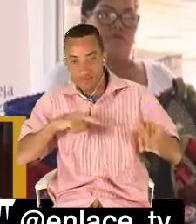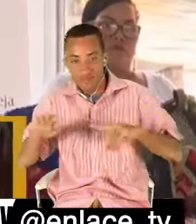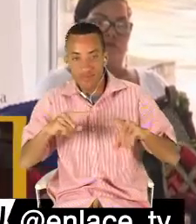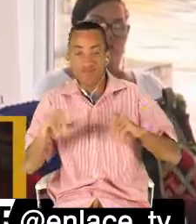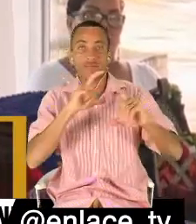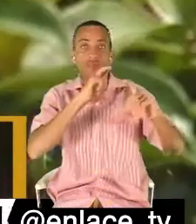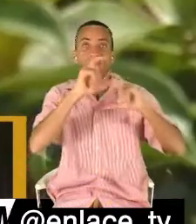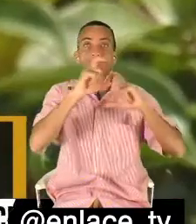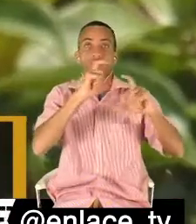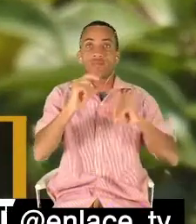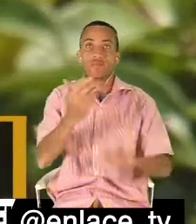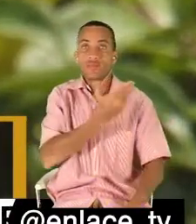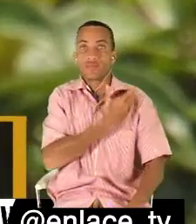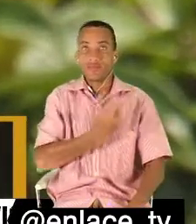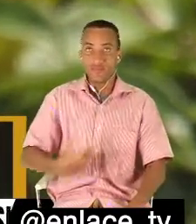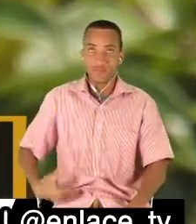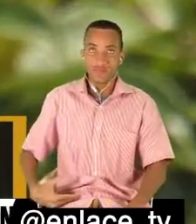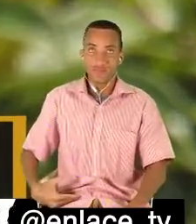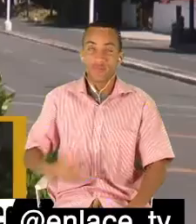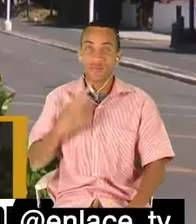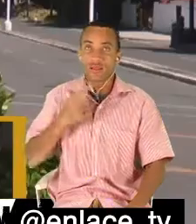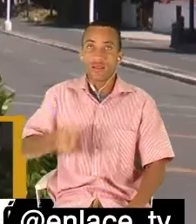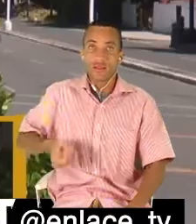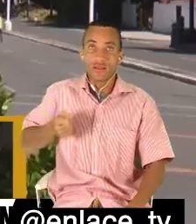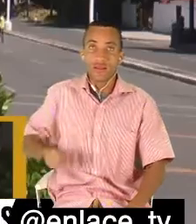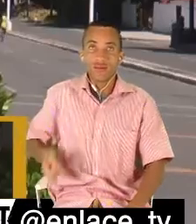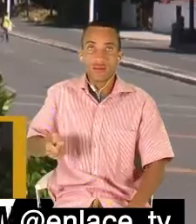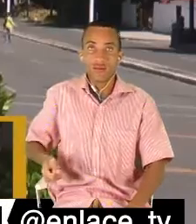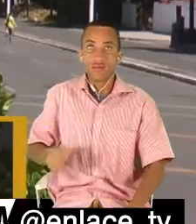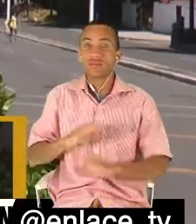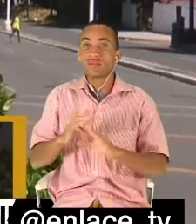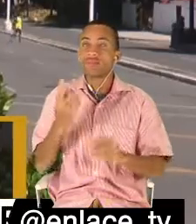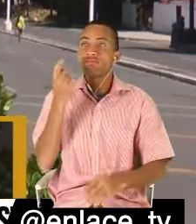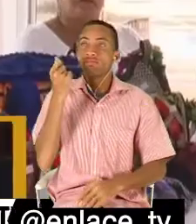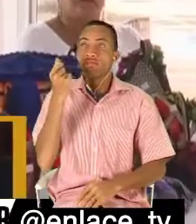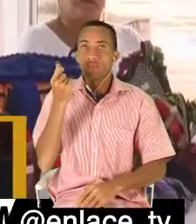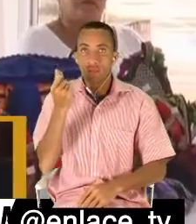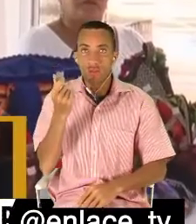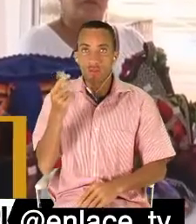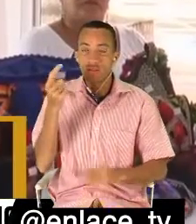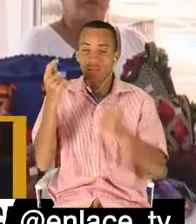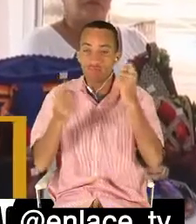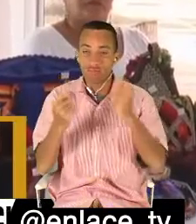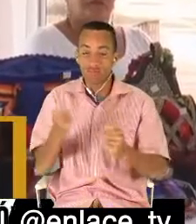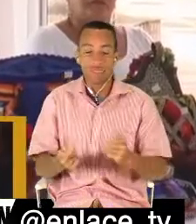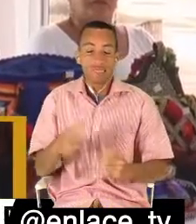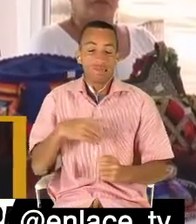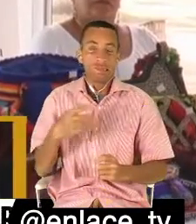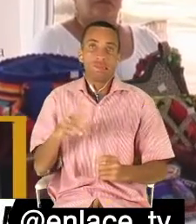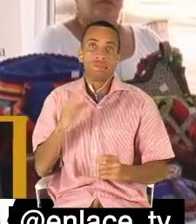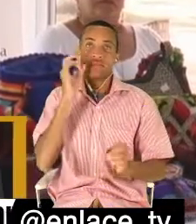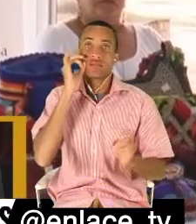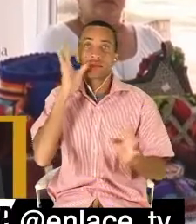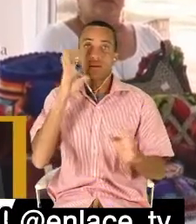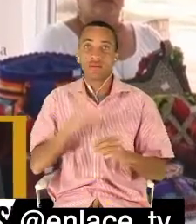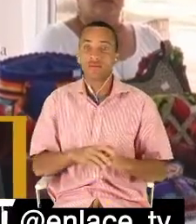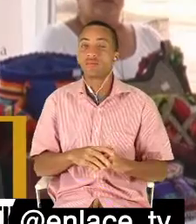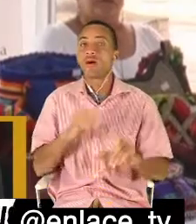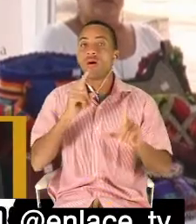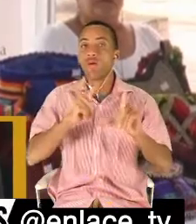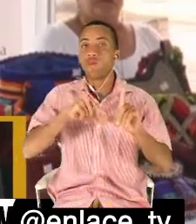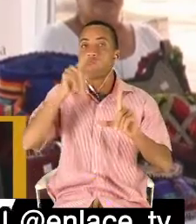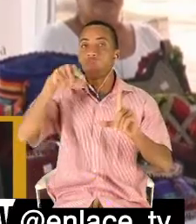La presidenta ejecutiva precisó que los indicadores de la economía en la ciudad no son los mejores. Sí, tenemos estadísticas que todavía no